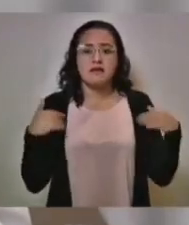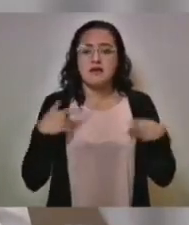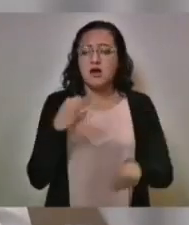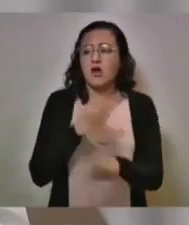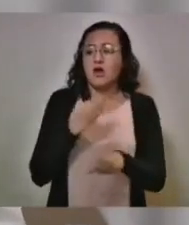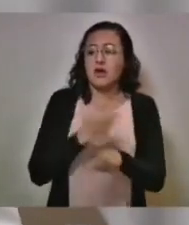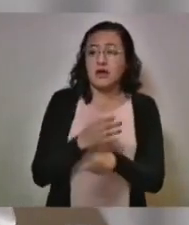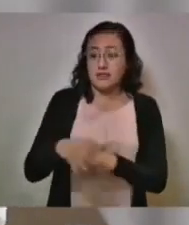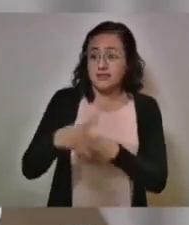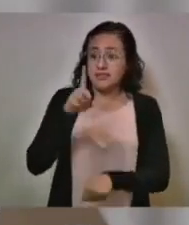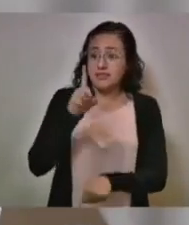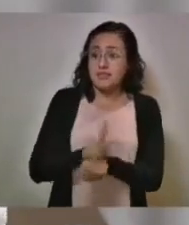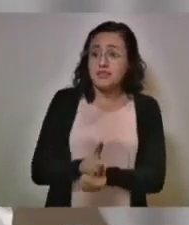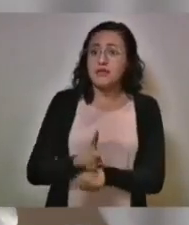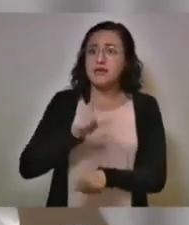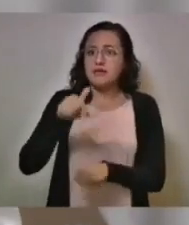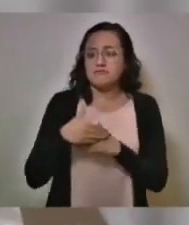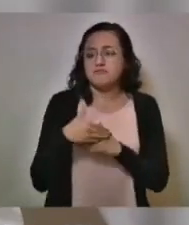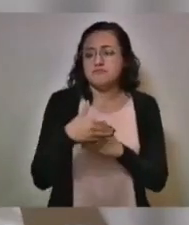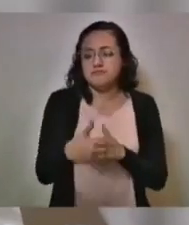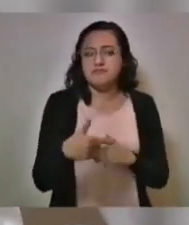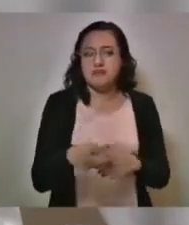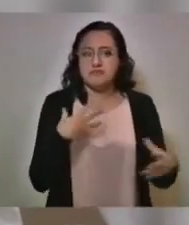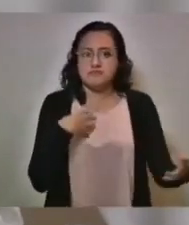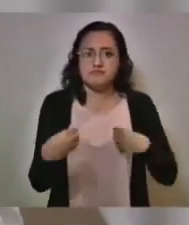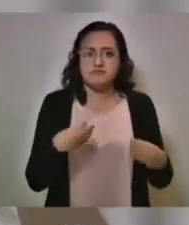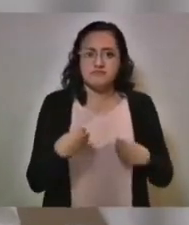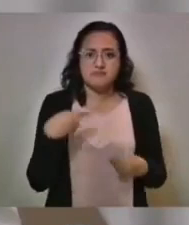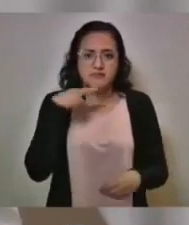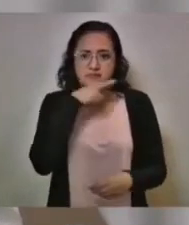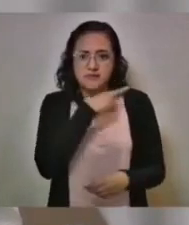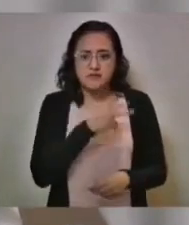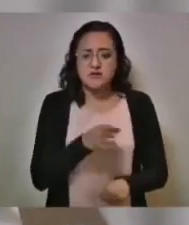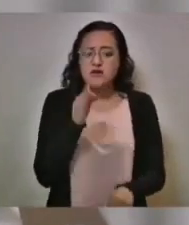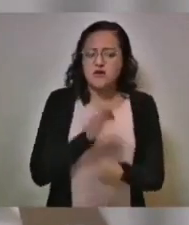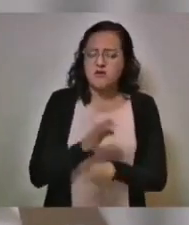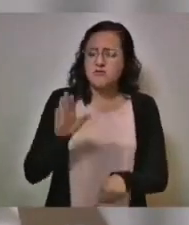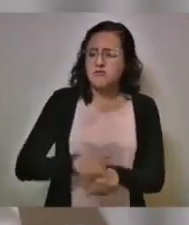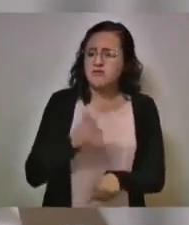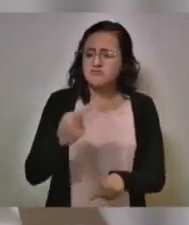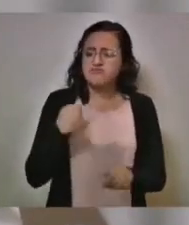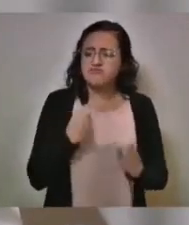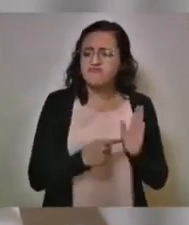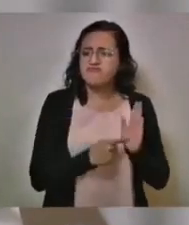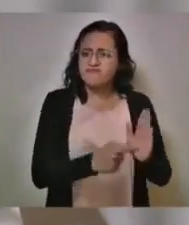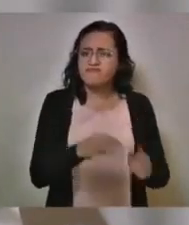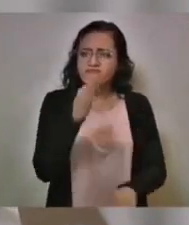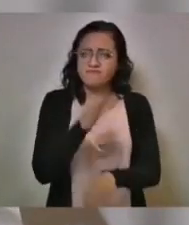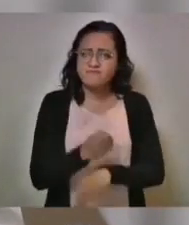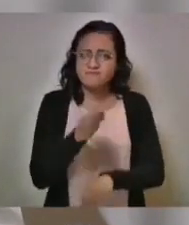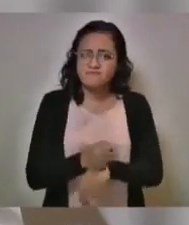Por eso nosotros vamos a emitir un decreto hoy